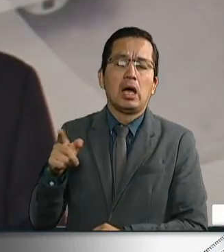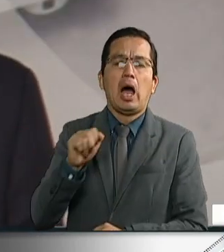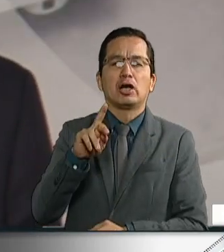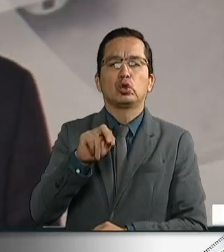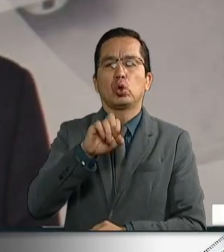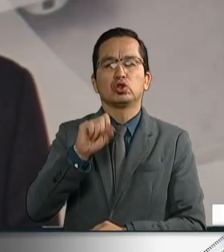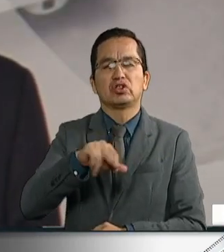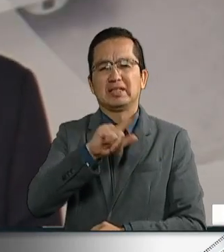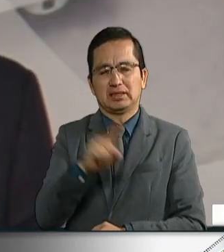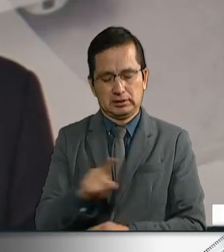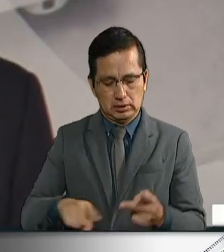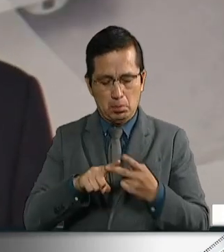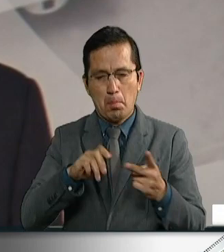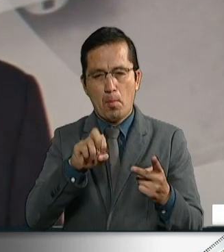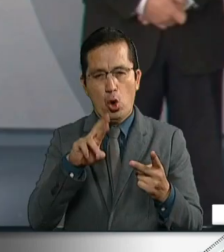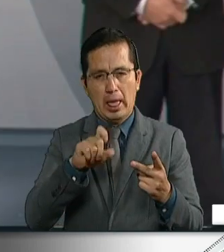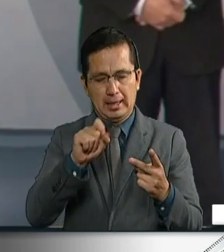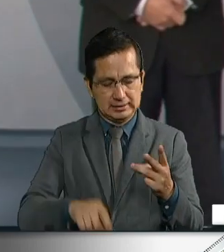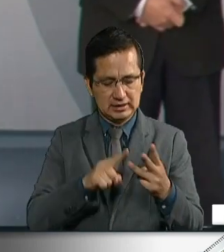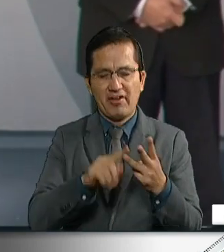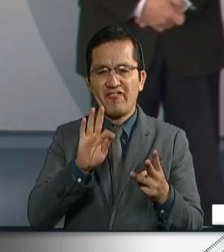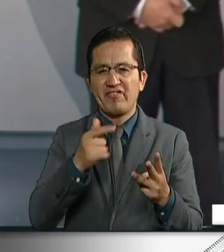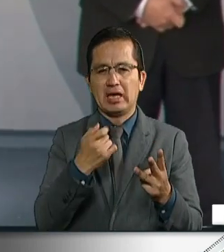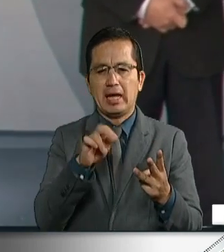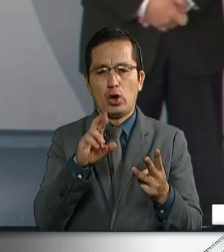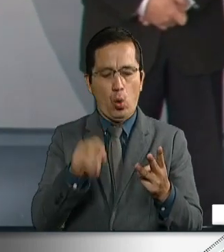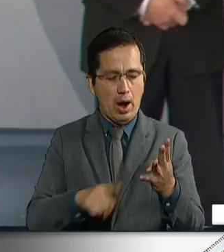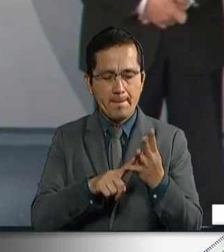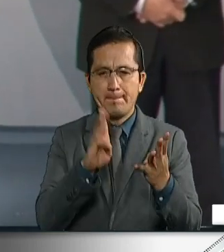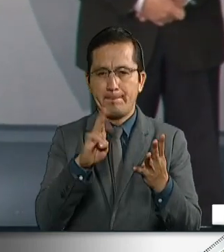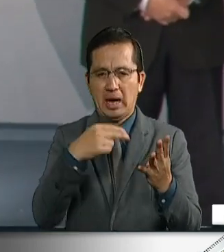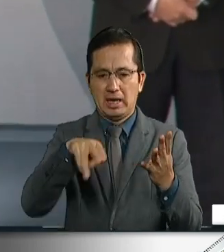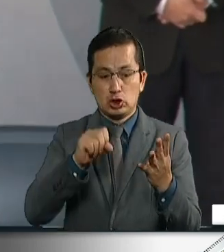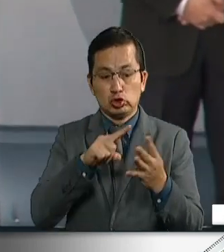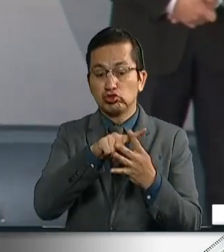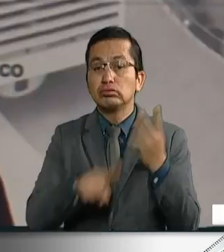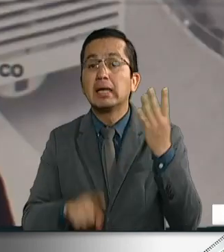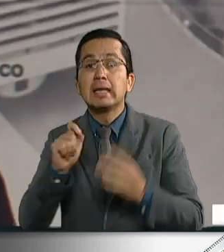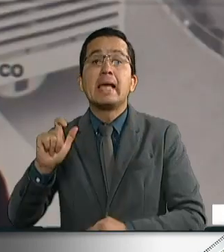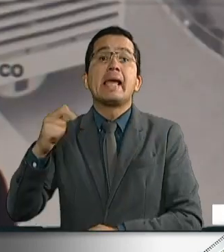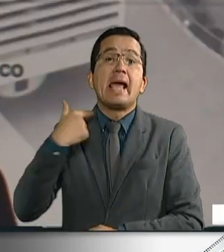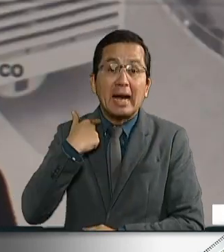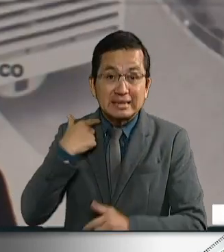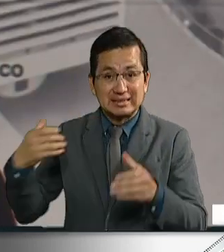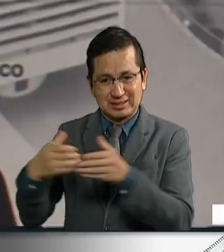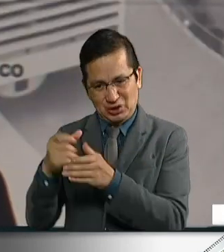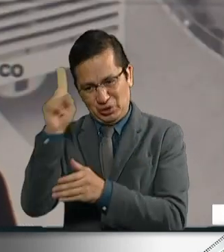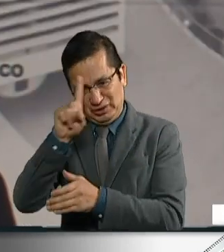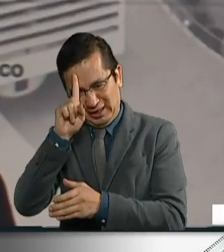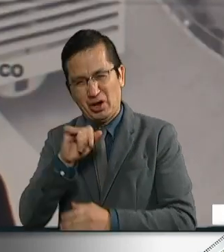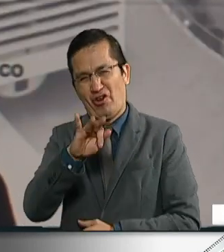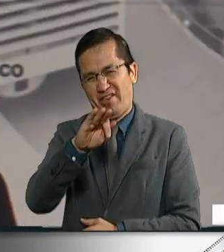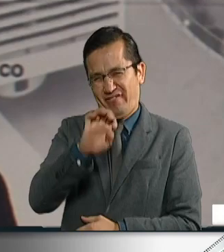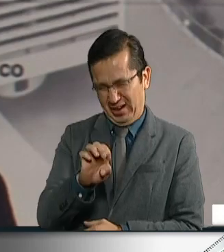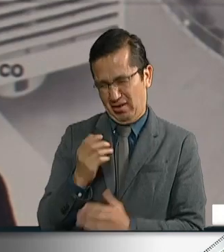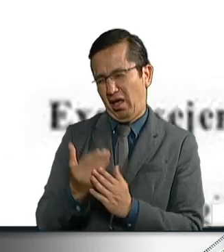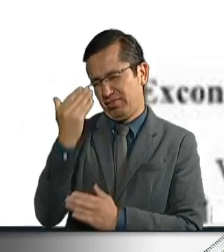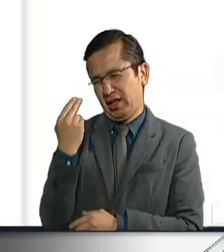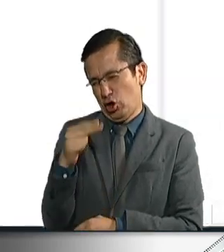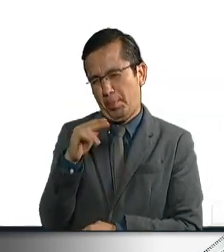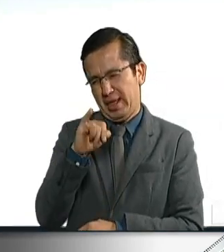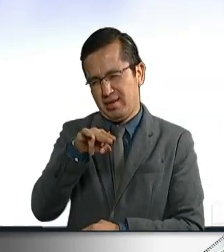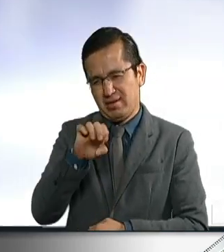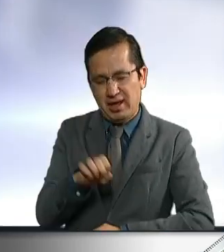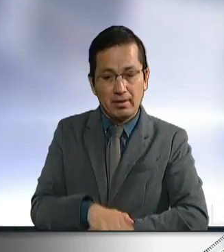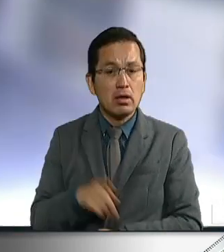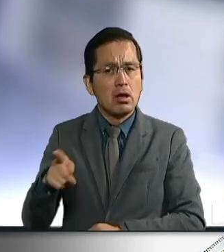Rodrigo Morales, Alfredo Figueroa y Marco Antonio Baños, ex consejeros del entonces IFE y hoy INE, quienes entregaron